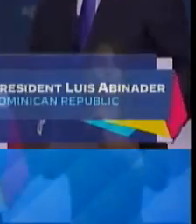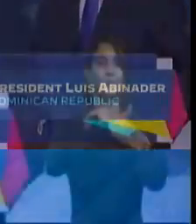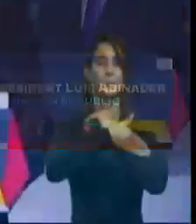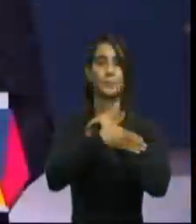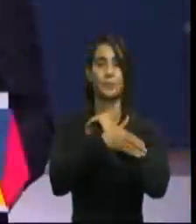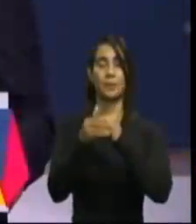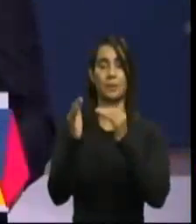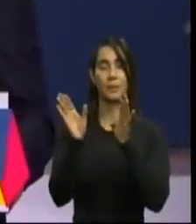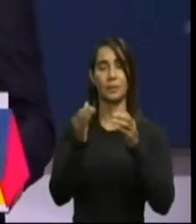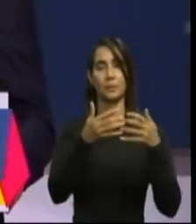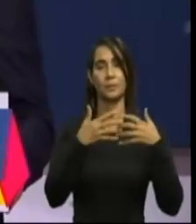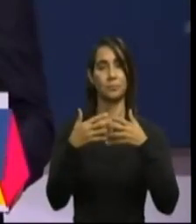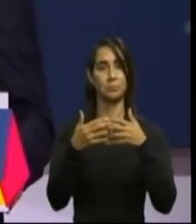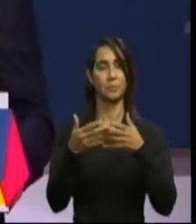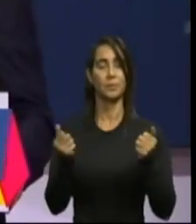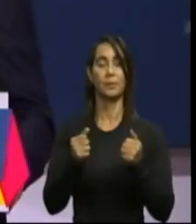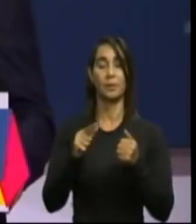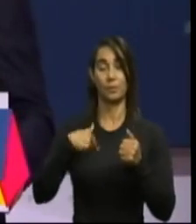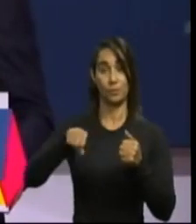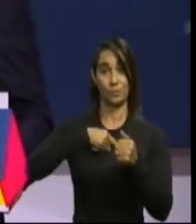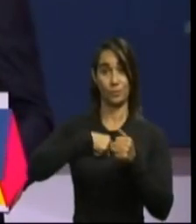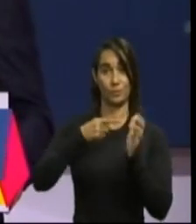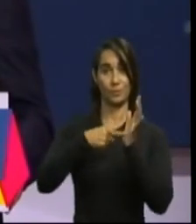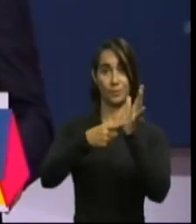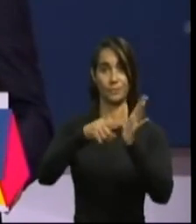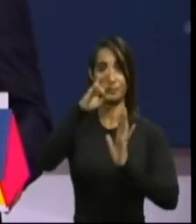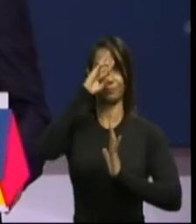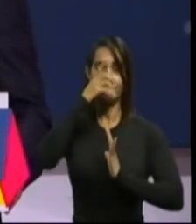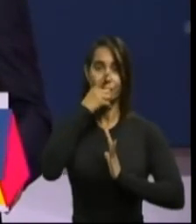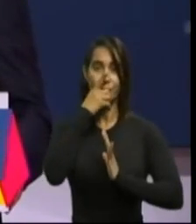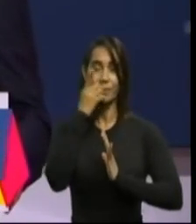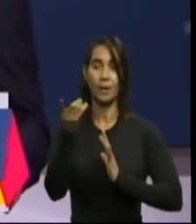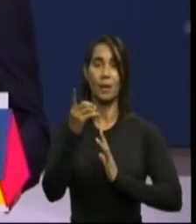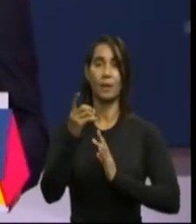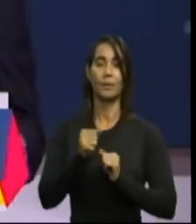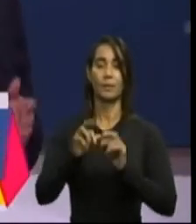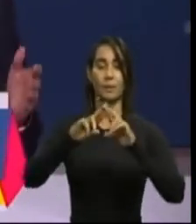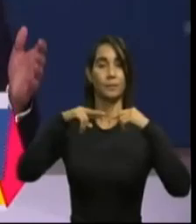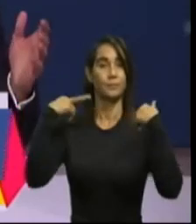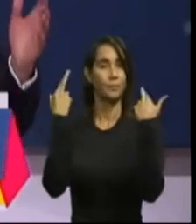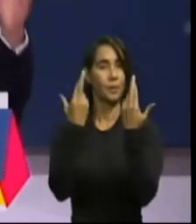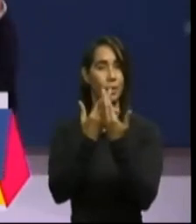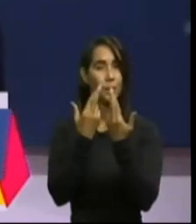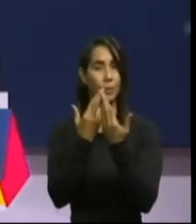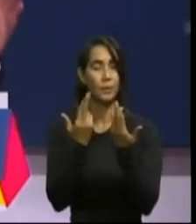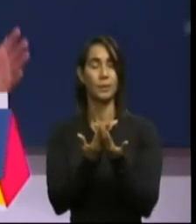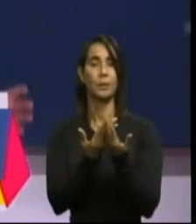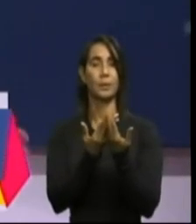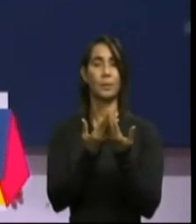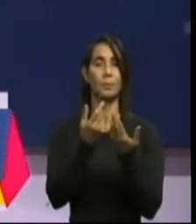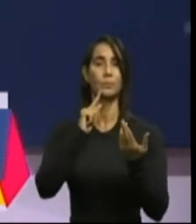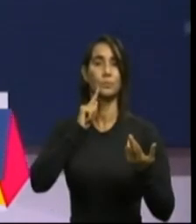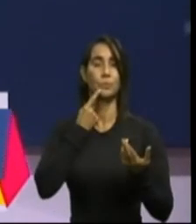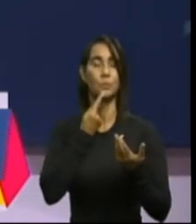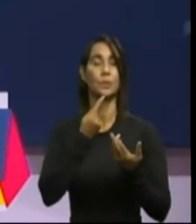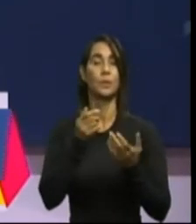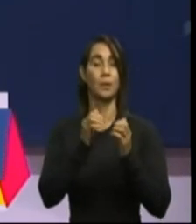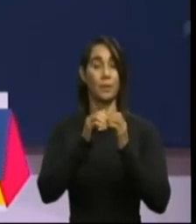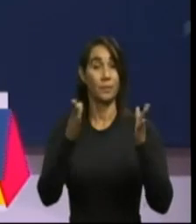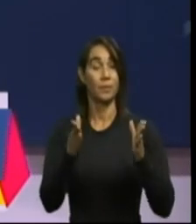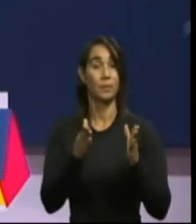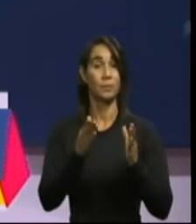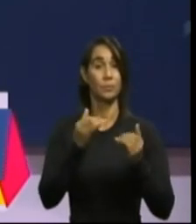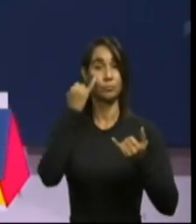hermanos miembros del CARICOM y nosotros en representación de República Dominicana, sostuvimos un encuentro muy sincero, pero